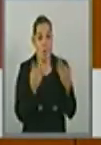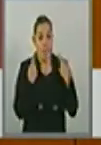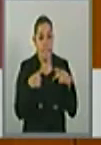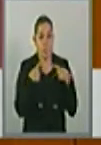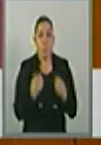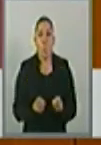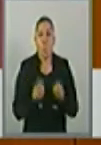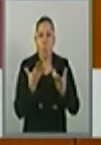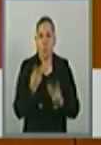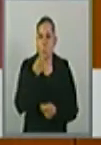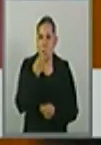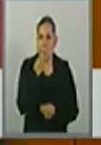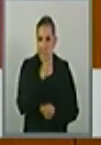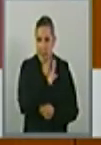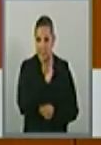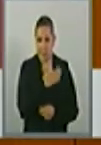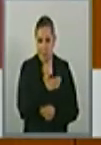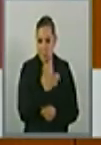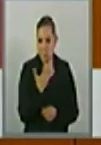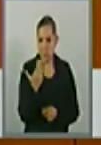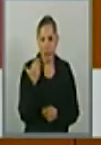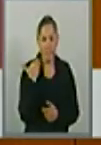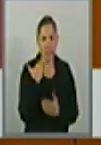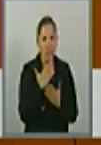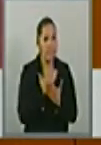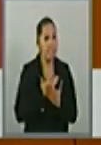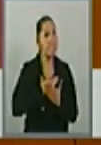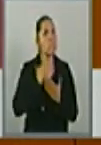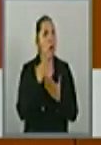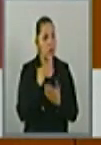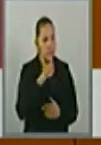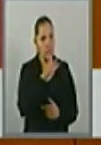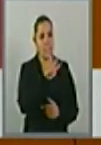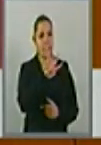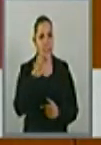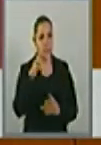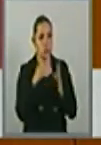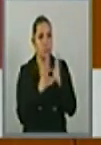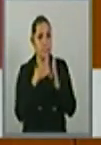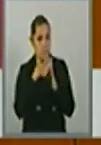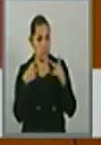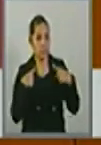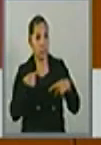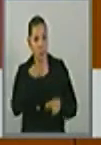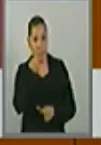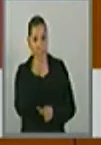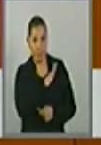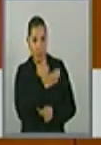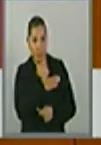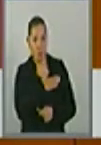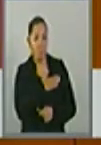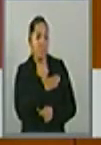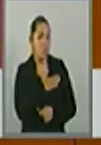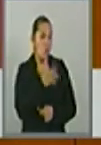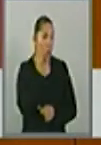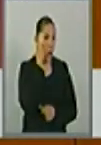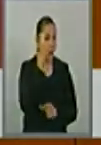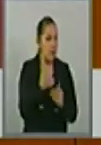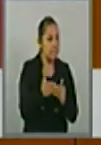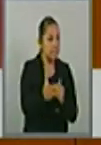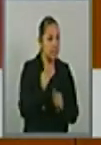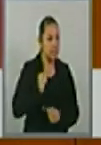ha superado recientemente la cifra de 500 millones y se espera que a lo largo del siglo 21 se